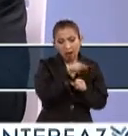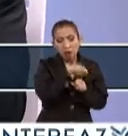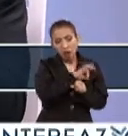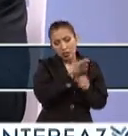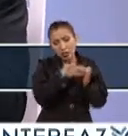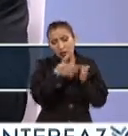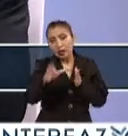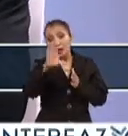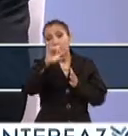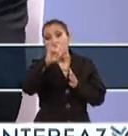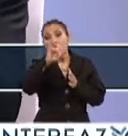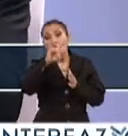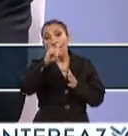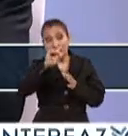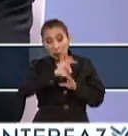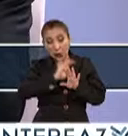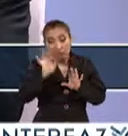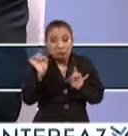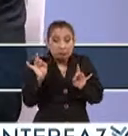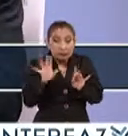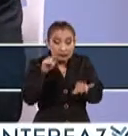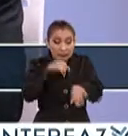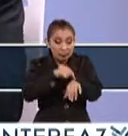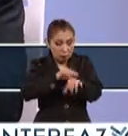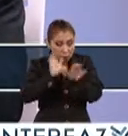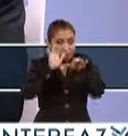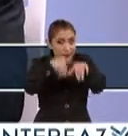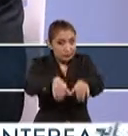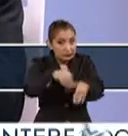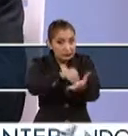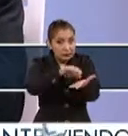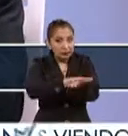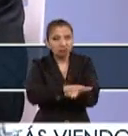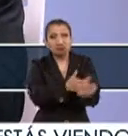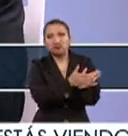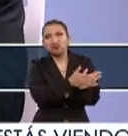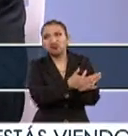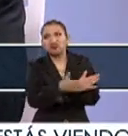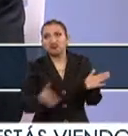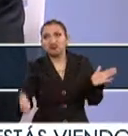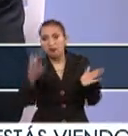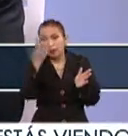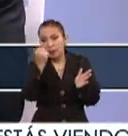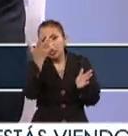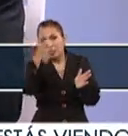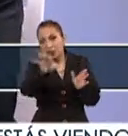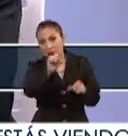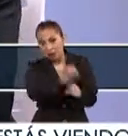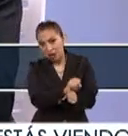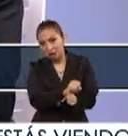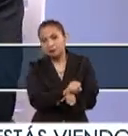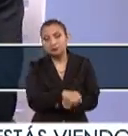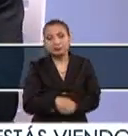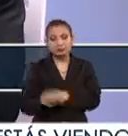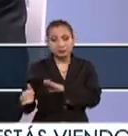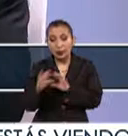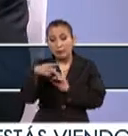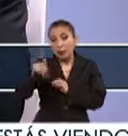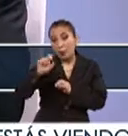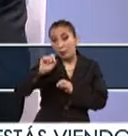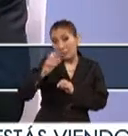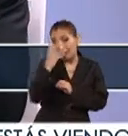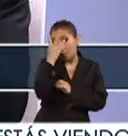Quizá cálculo integral todavía pueden estar a tiempo, ¿sí? Ya que dura de 9-10 semanas este MOOC. Pero